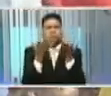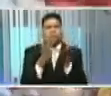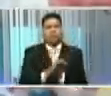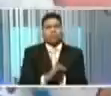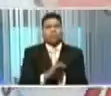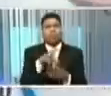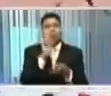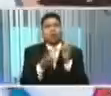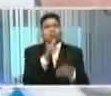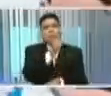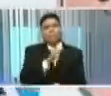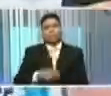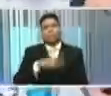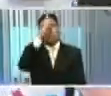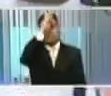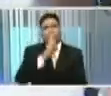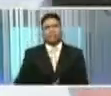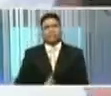discapacidad?